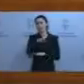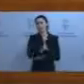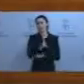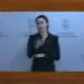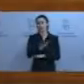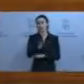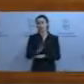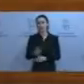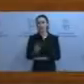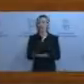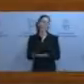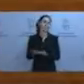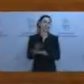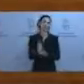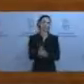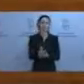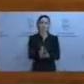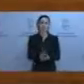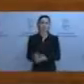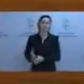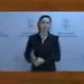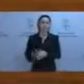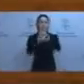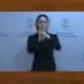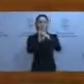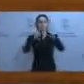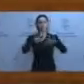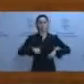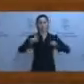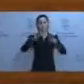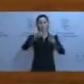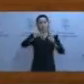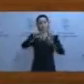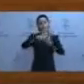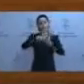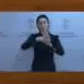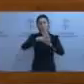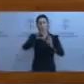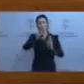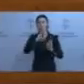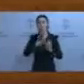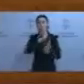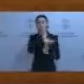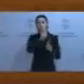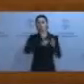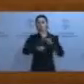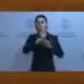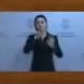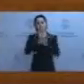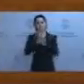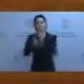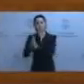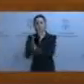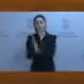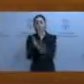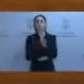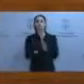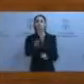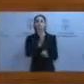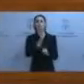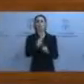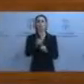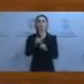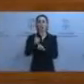la moción que presentamos hoy y que se basa en cuatro puntos que dan respuesta a estos problemas anteriormente expuestos. El